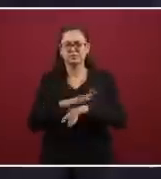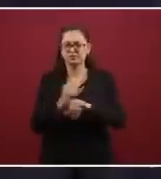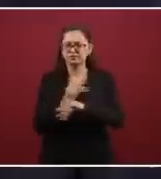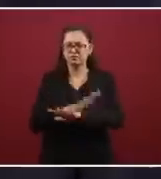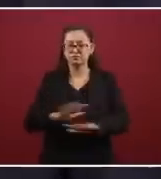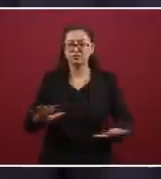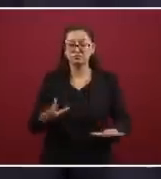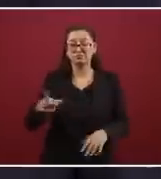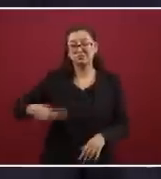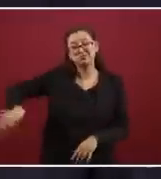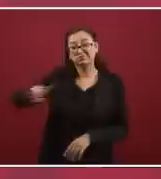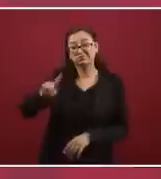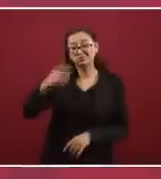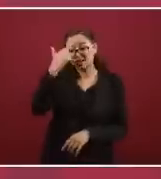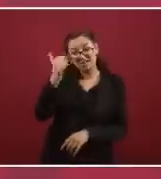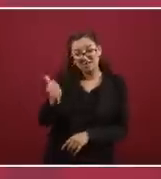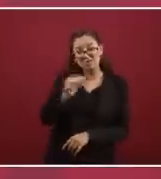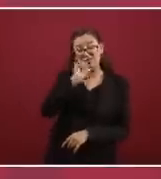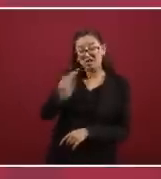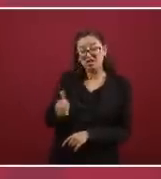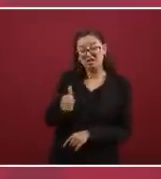razón,